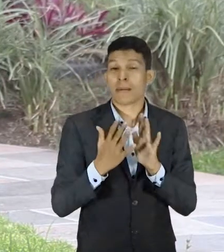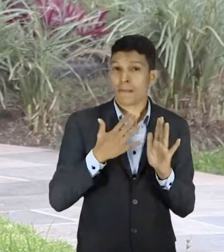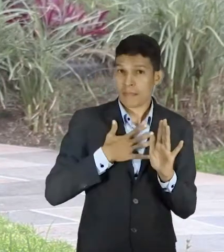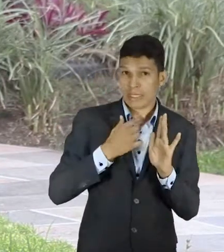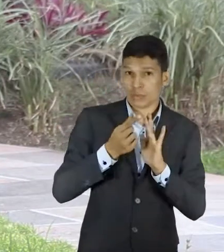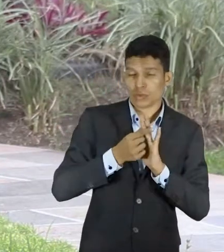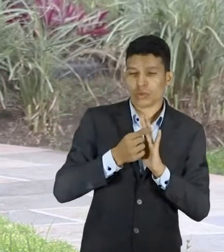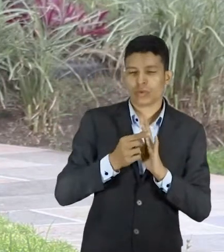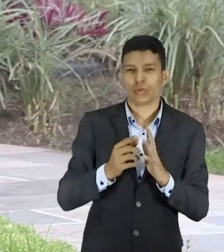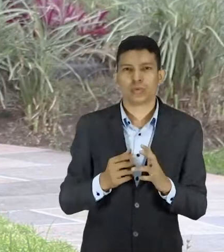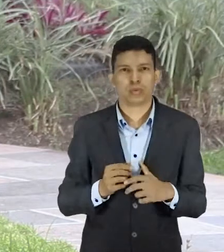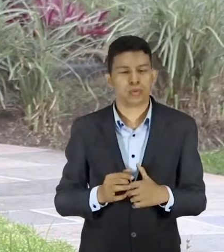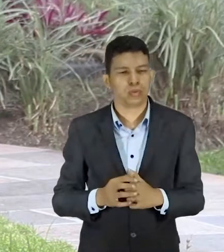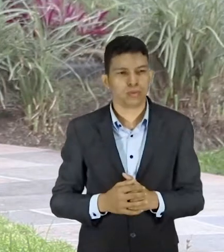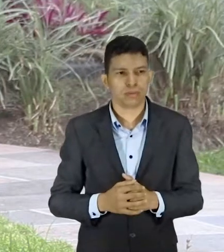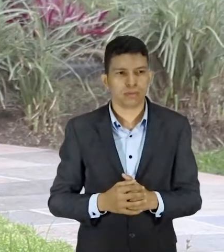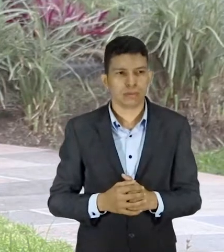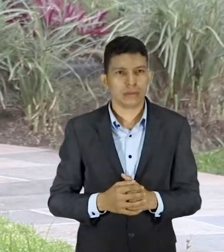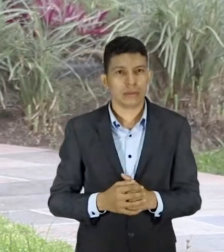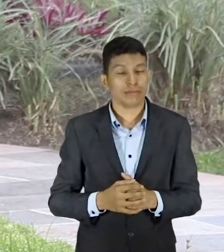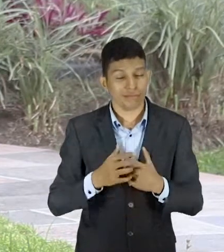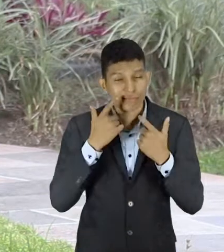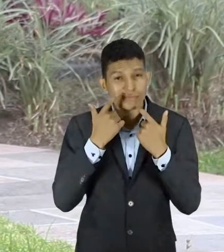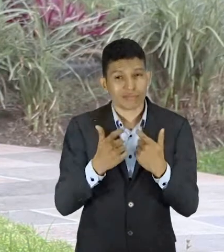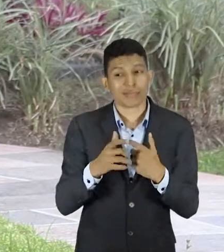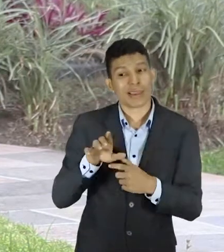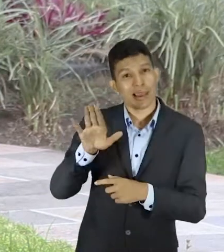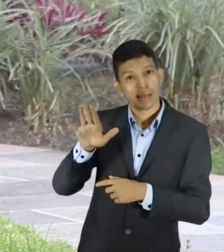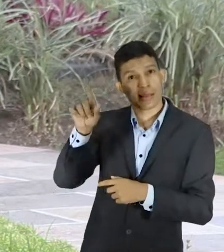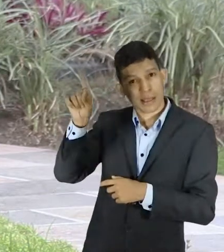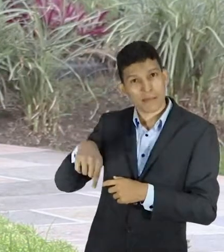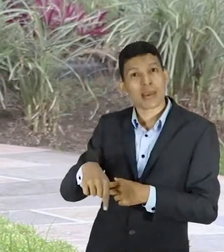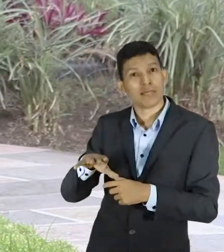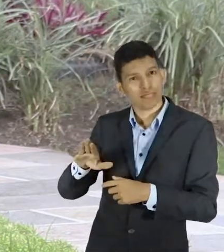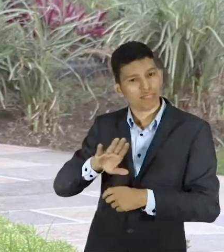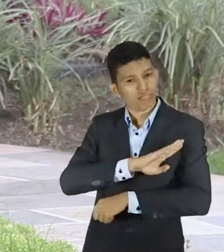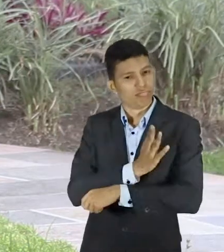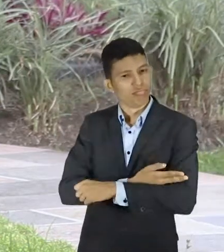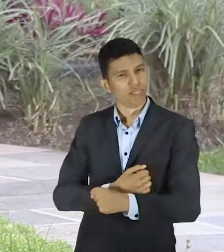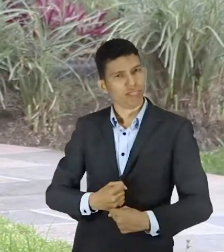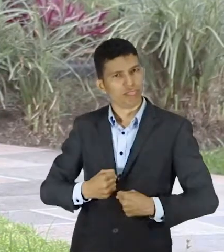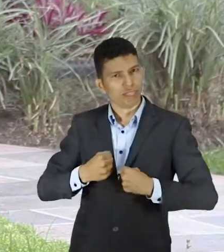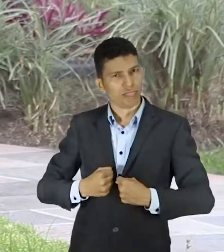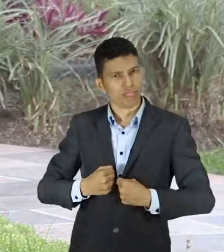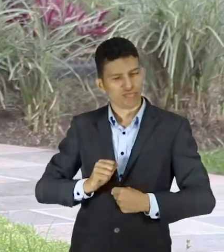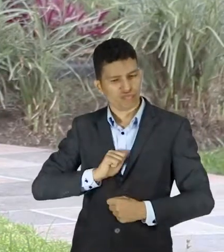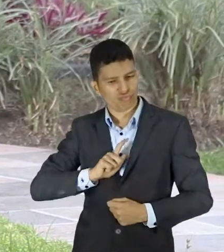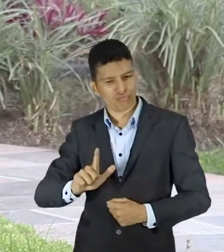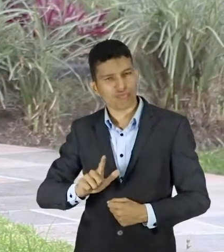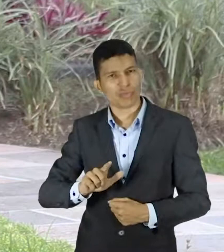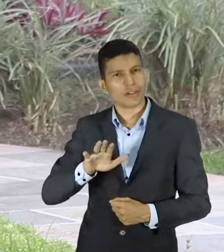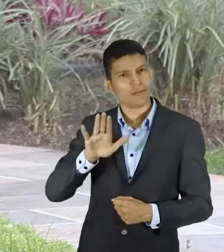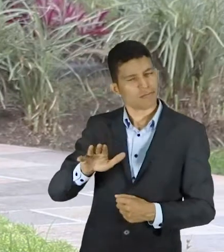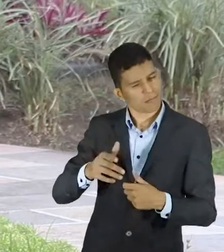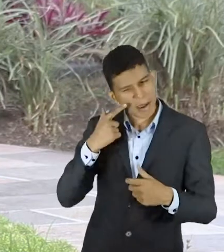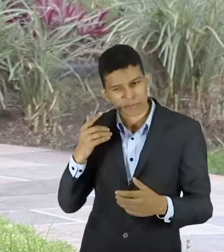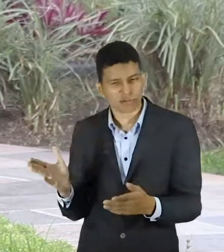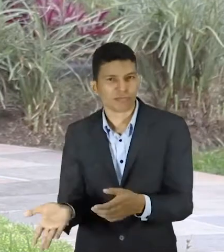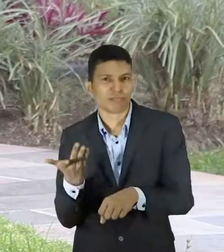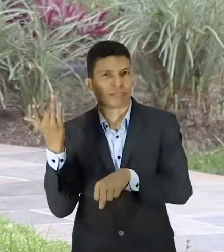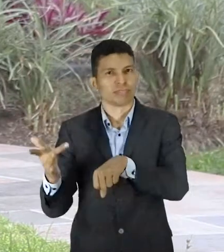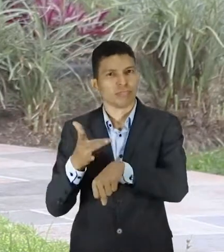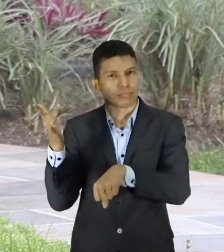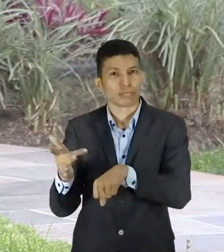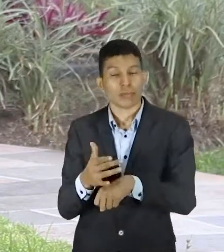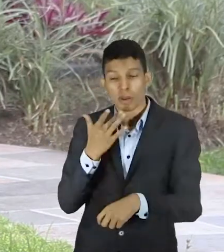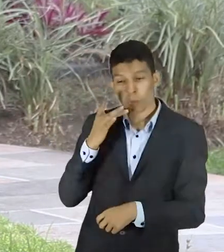pues mi esposo es increíble, pero él también asumió una posición de liderazgo frente al tema.